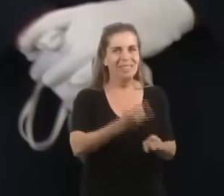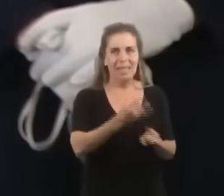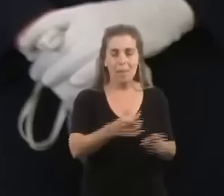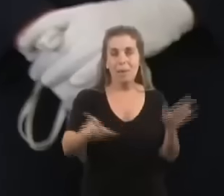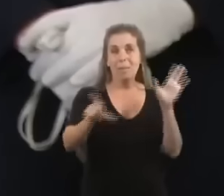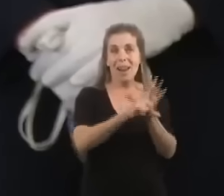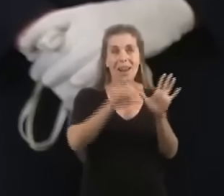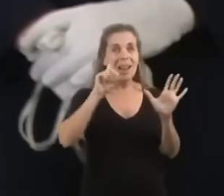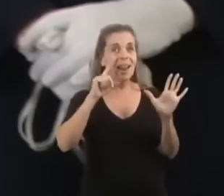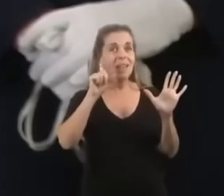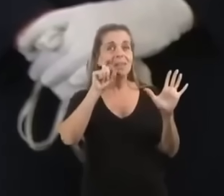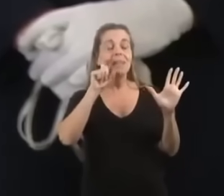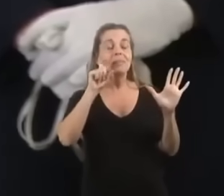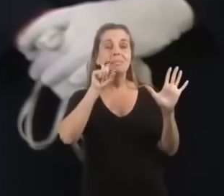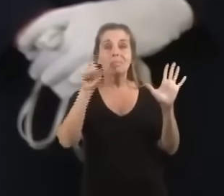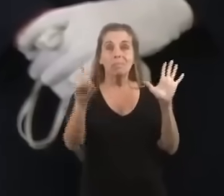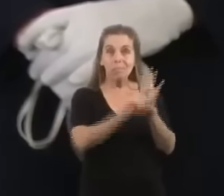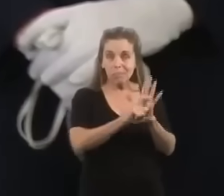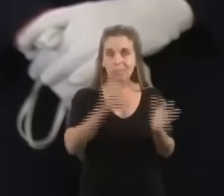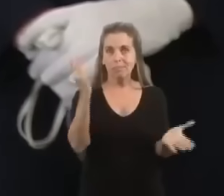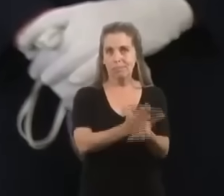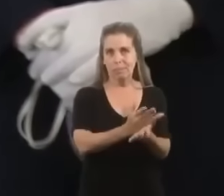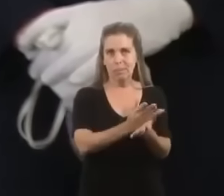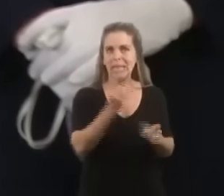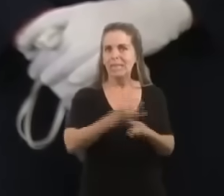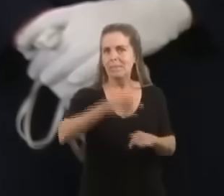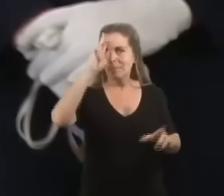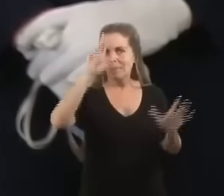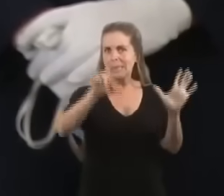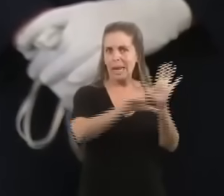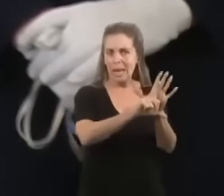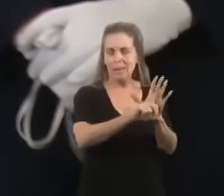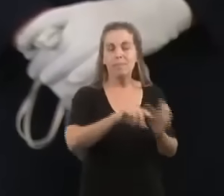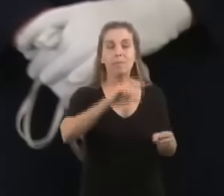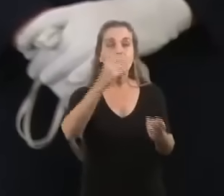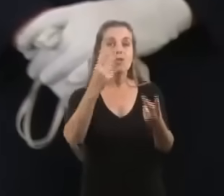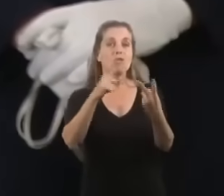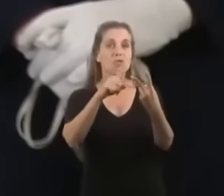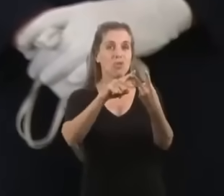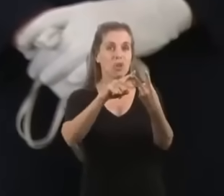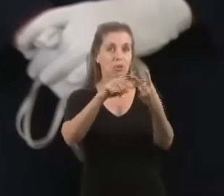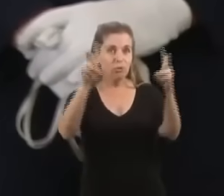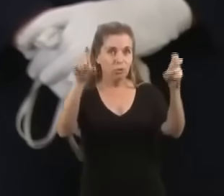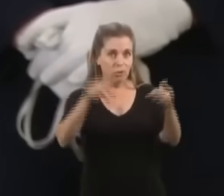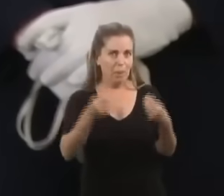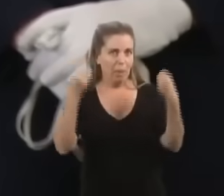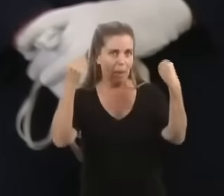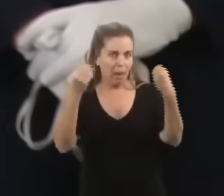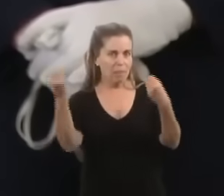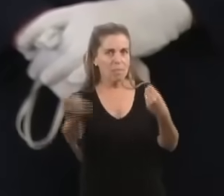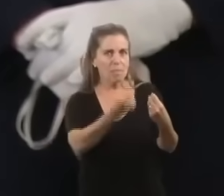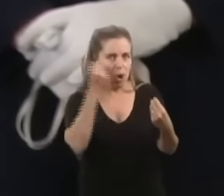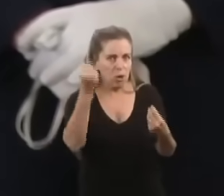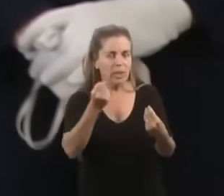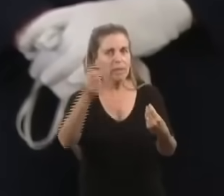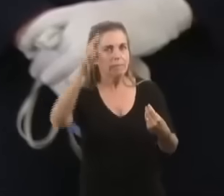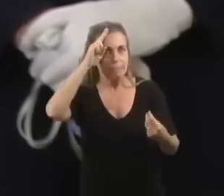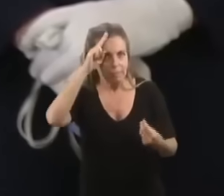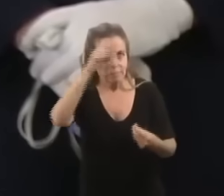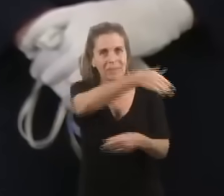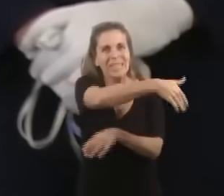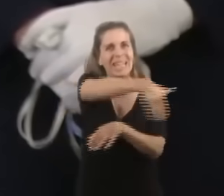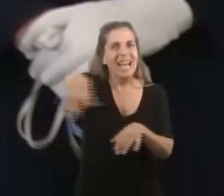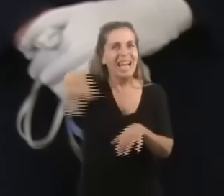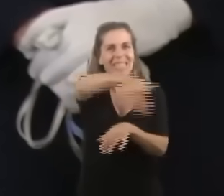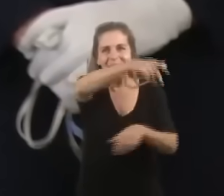ley todo fuera de la ley nada Pilar número dos el orden público es sagrado la calle es